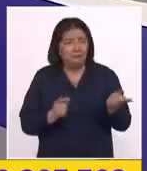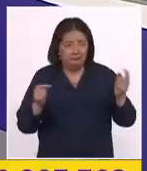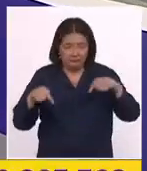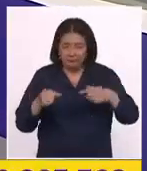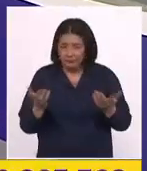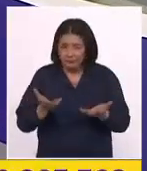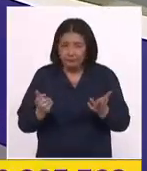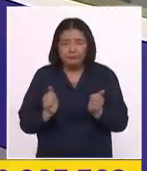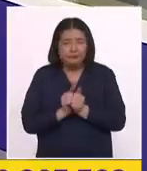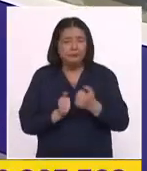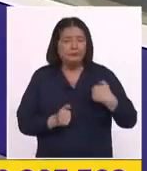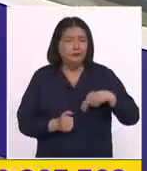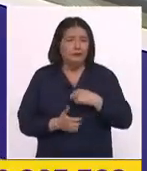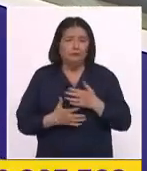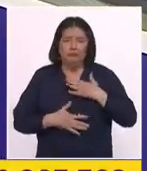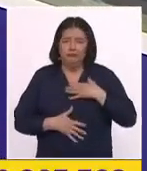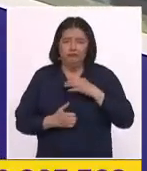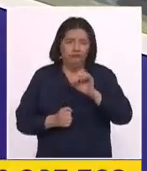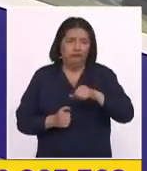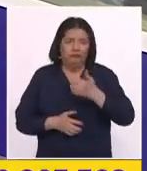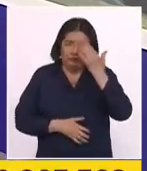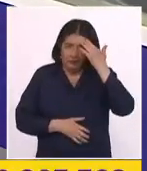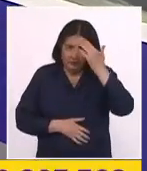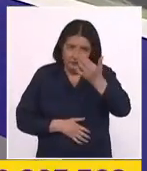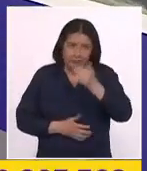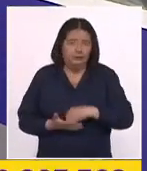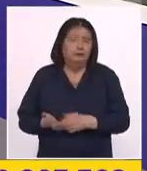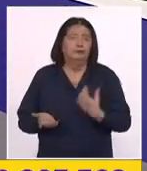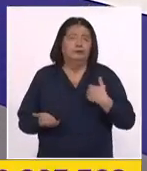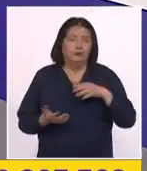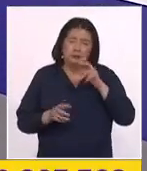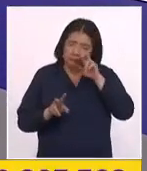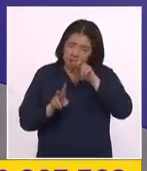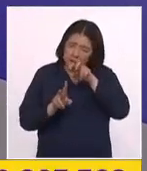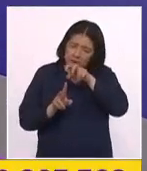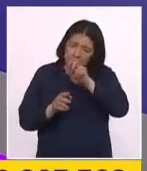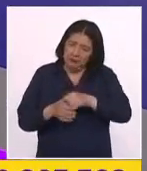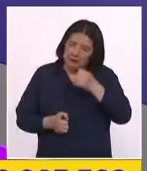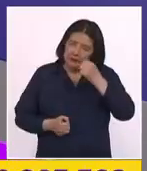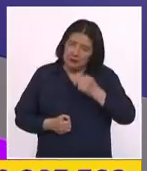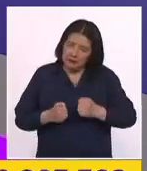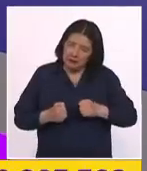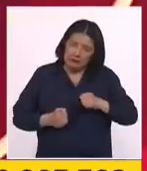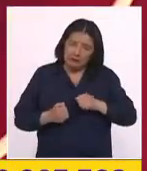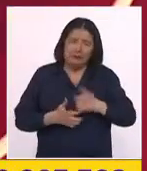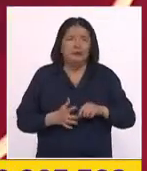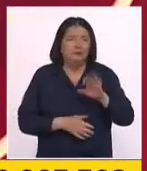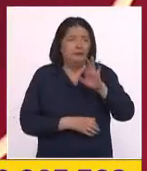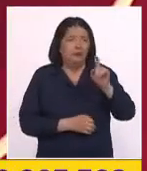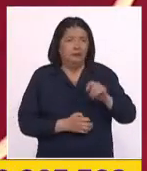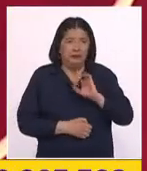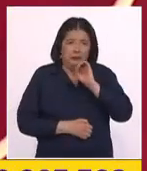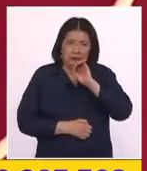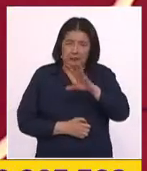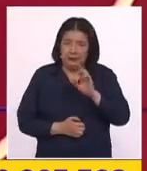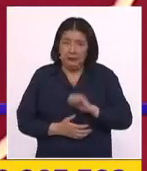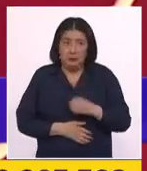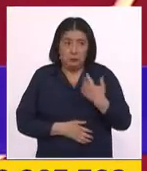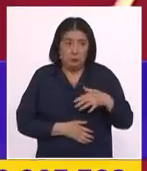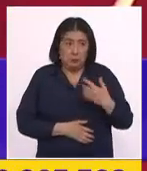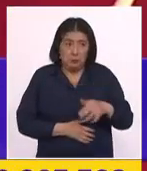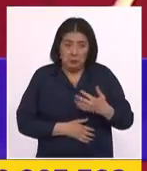con nosotros. Es un gusto saludarte. Veníamos siguiendo la carrera en vivo con Fátima ese día y decíamos,